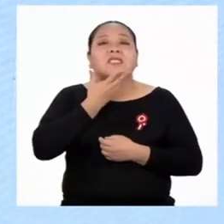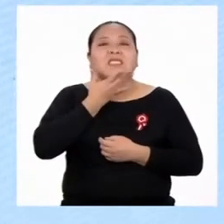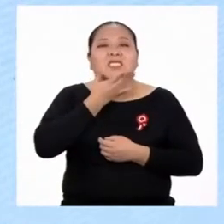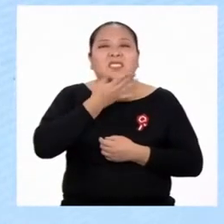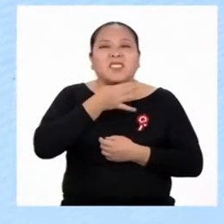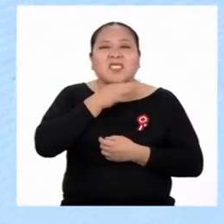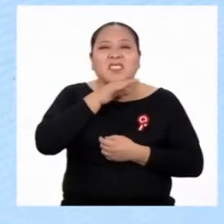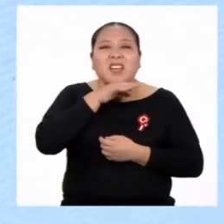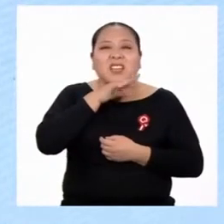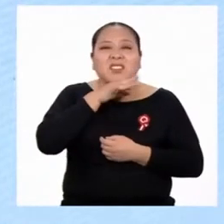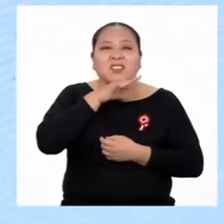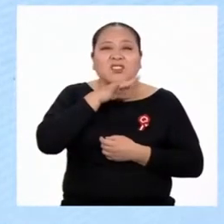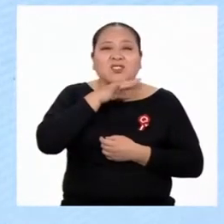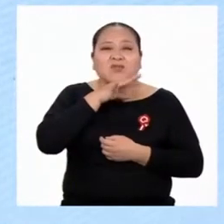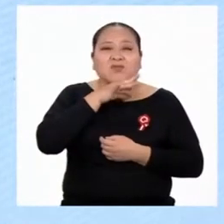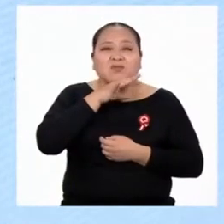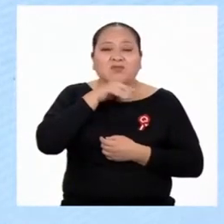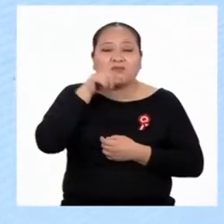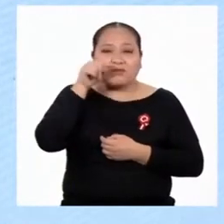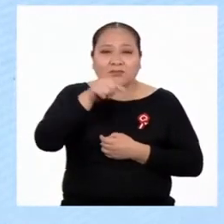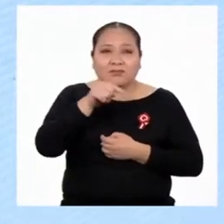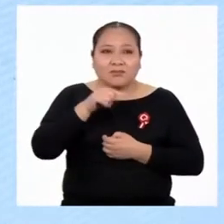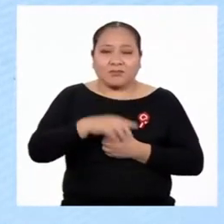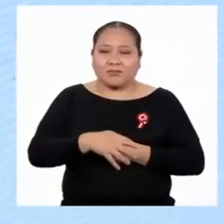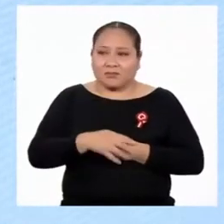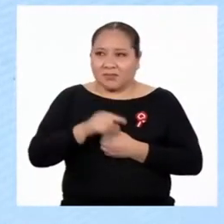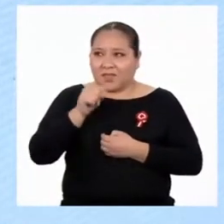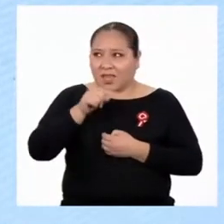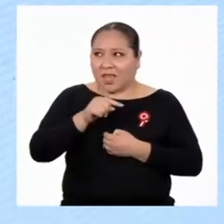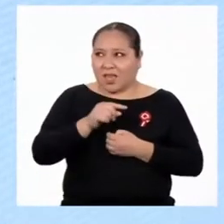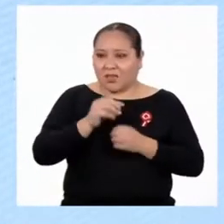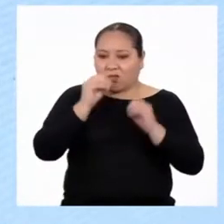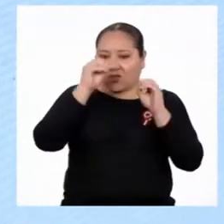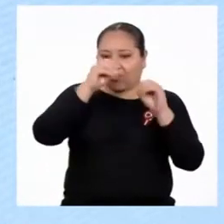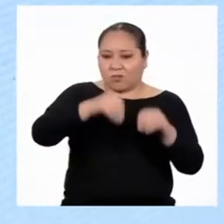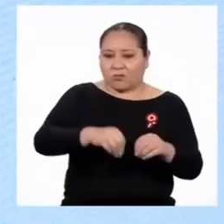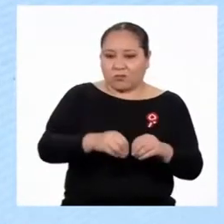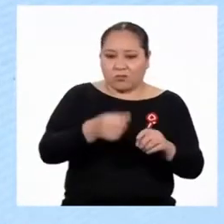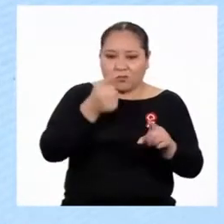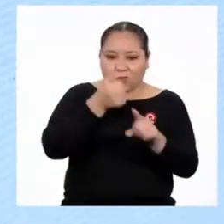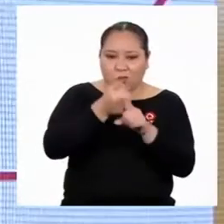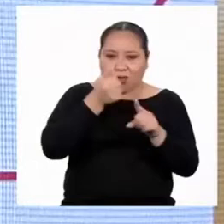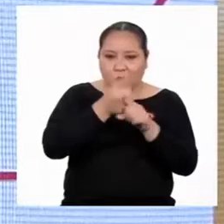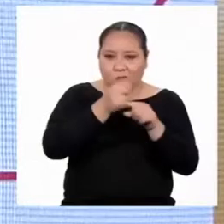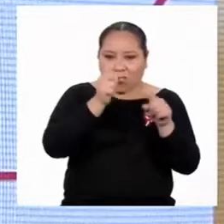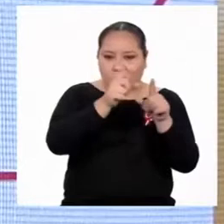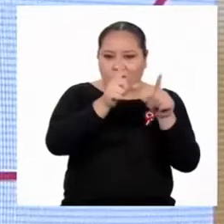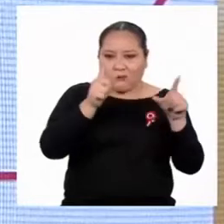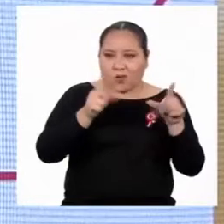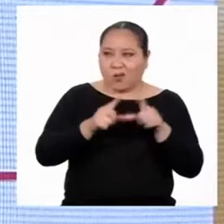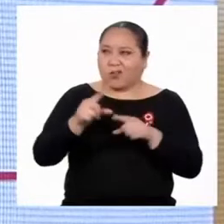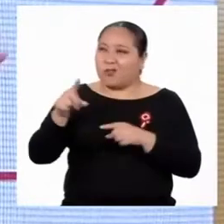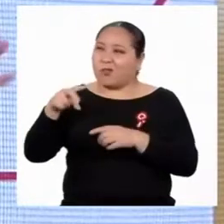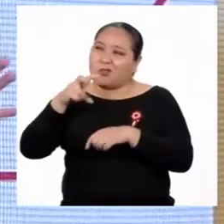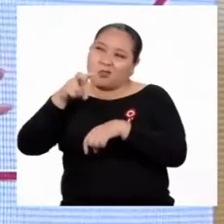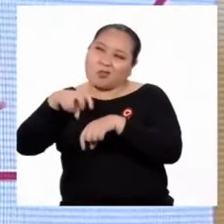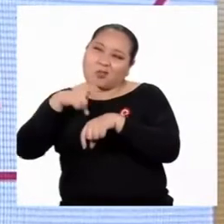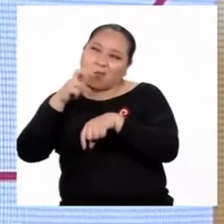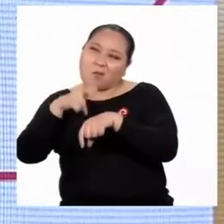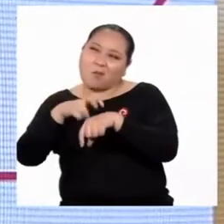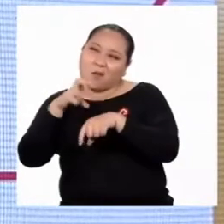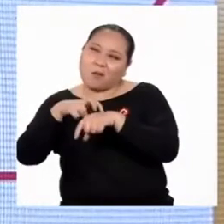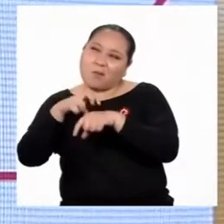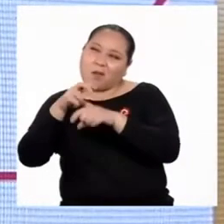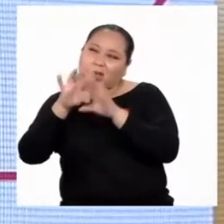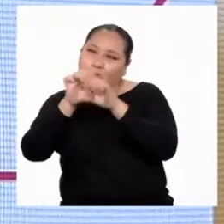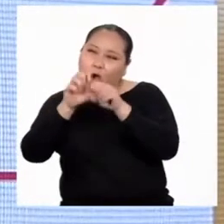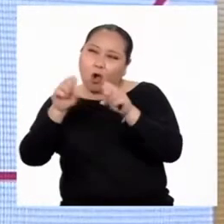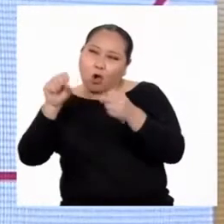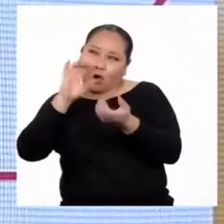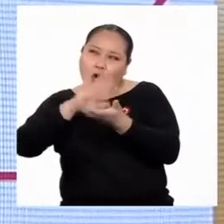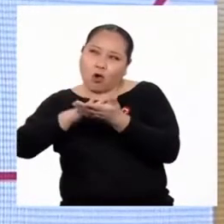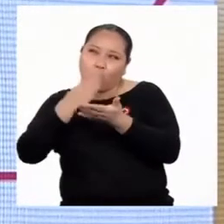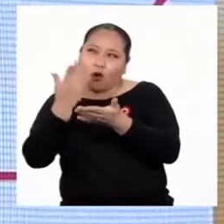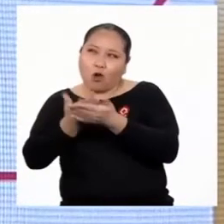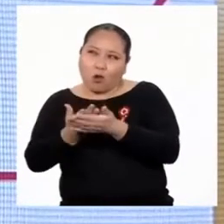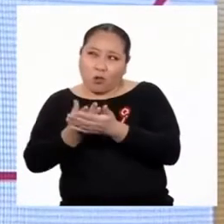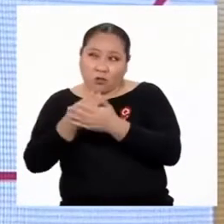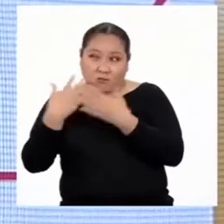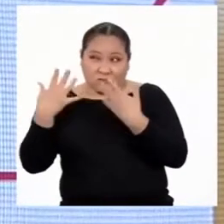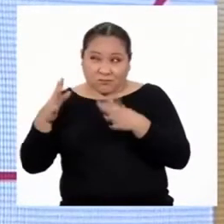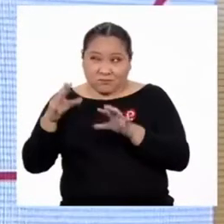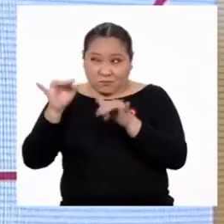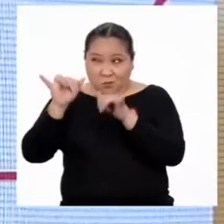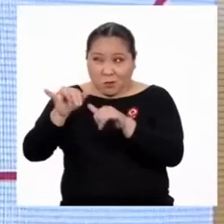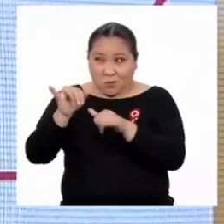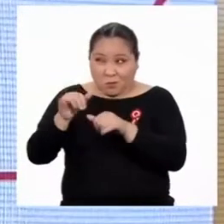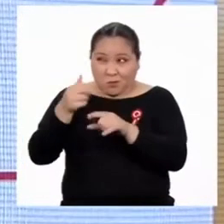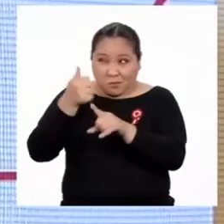de la nación. A ver si tu salchipapa es patrimonio de algo. Todavía, pero pronto. Bueno,